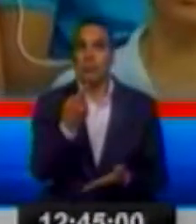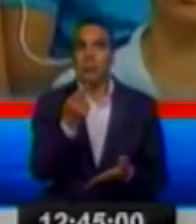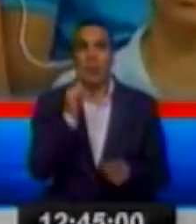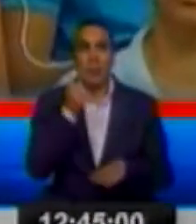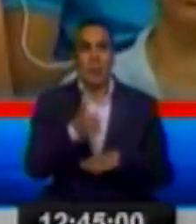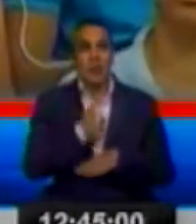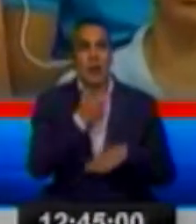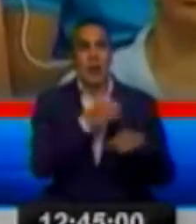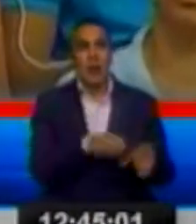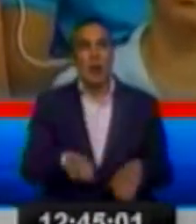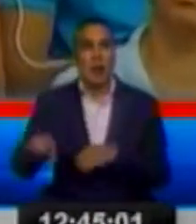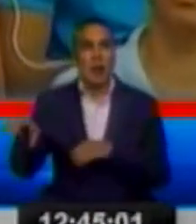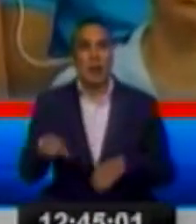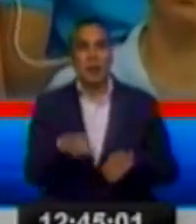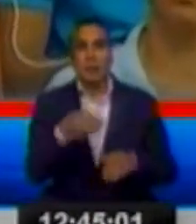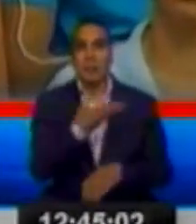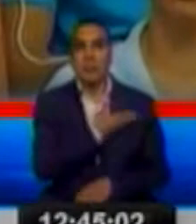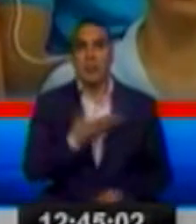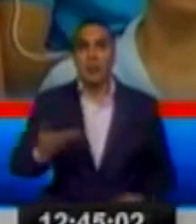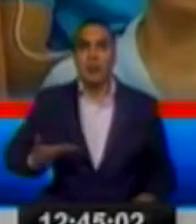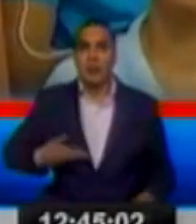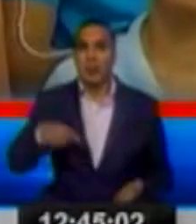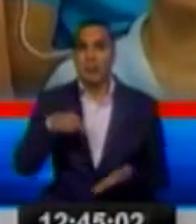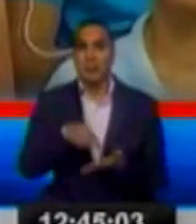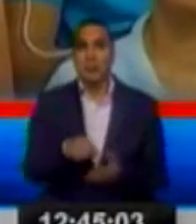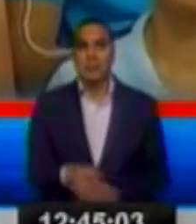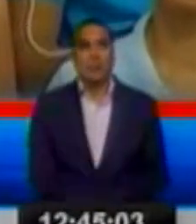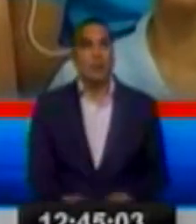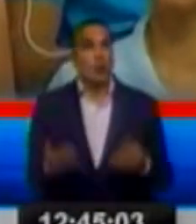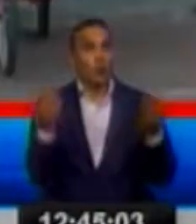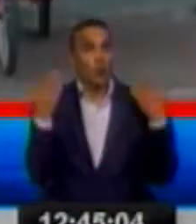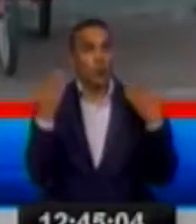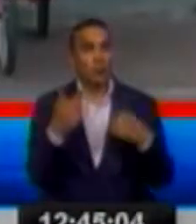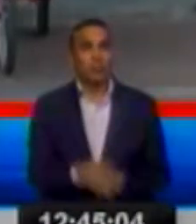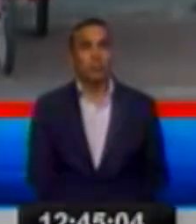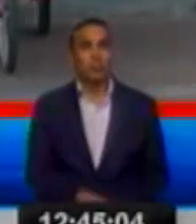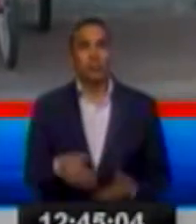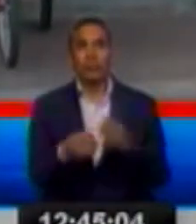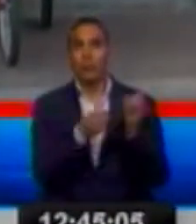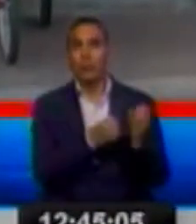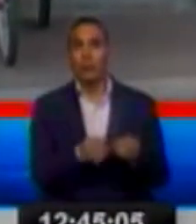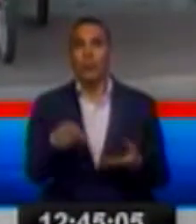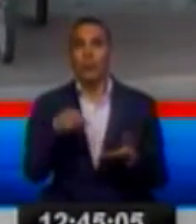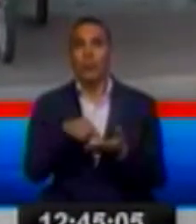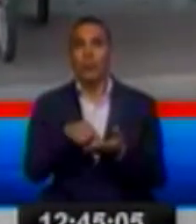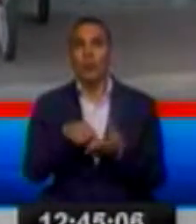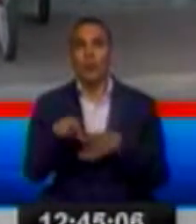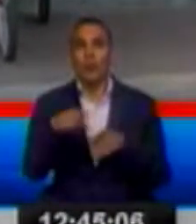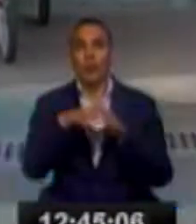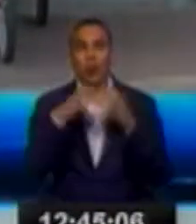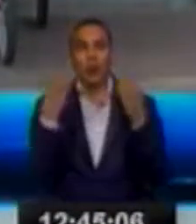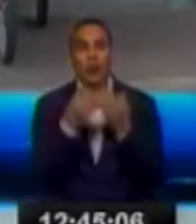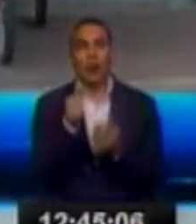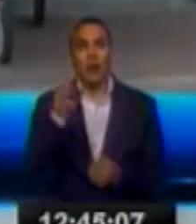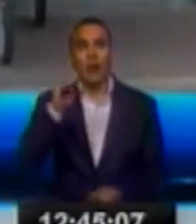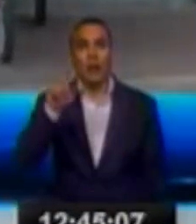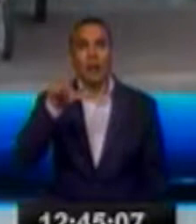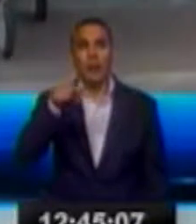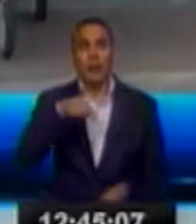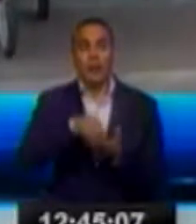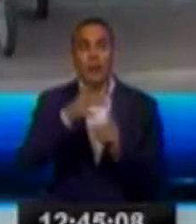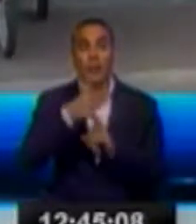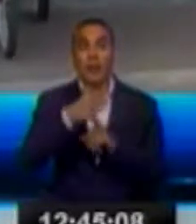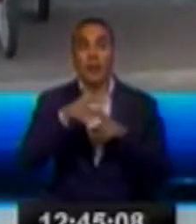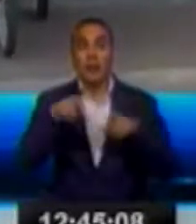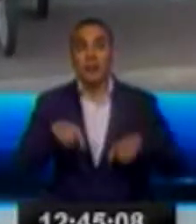principales actividades del primer mandatario de la República en Guayaquil. El evento fue organizado en el Coliseo Abel Jiménez Parra, ubicado en el Parque